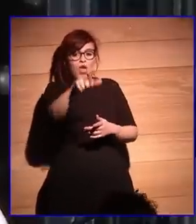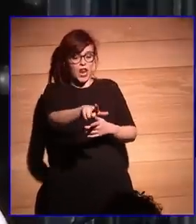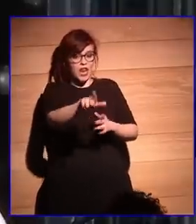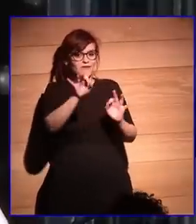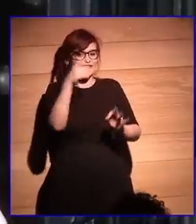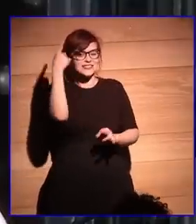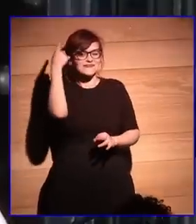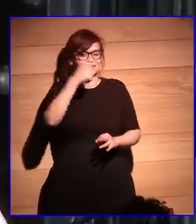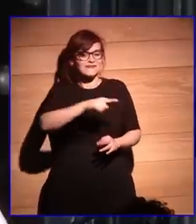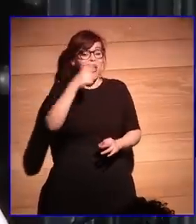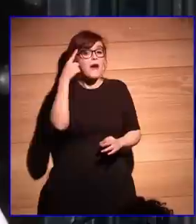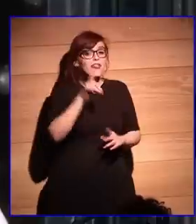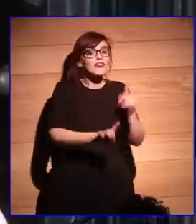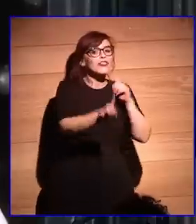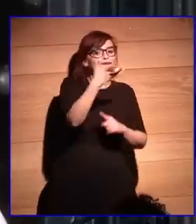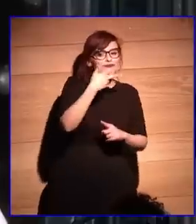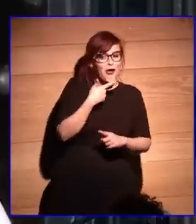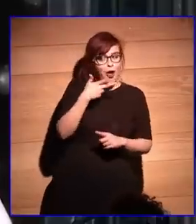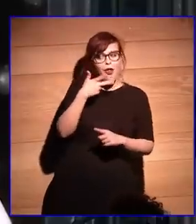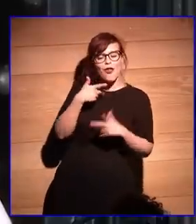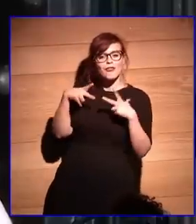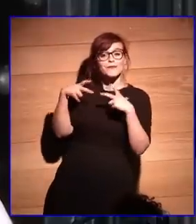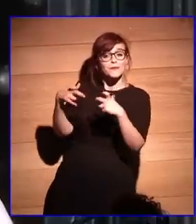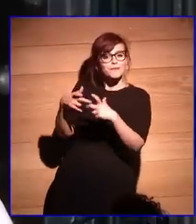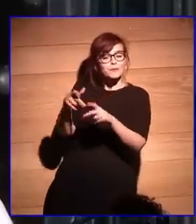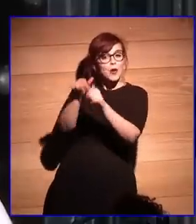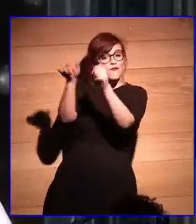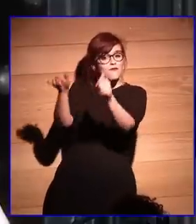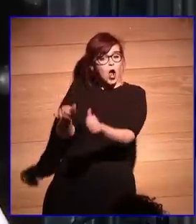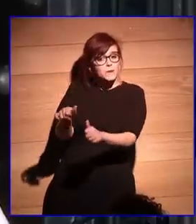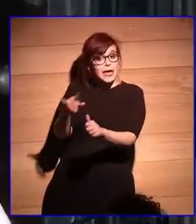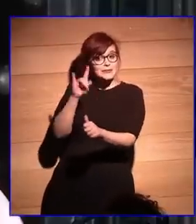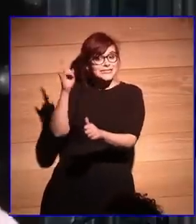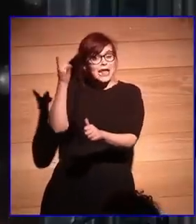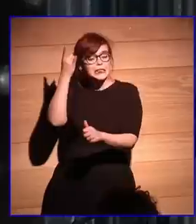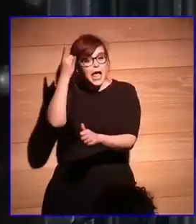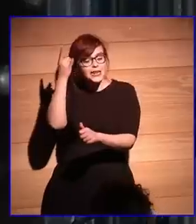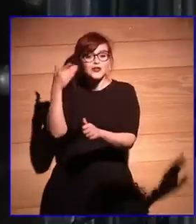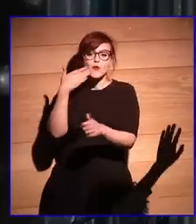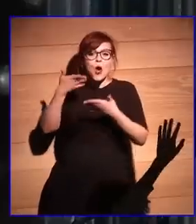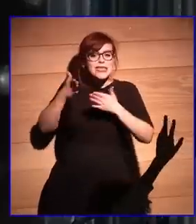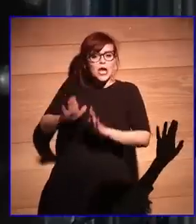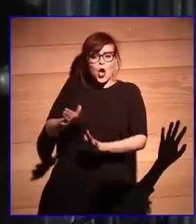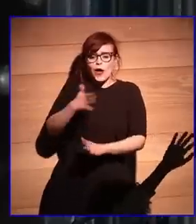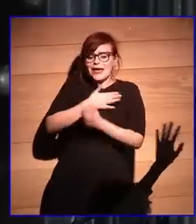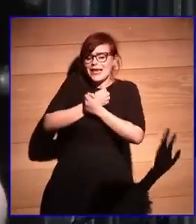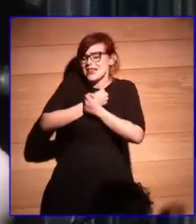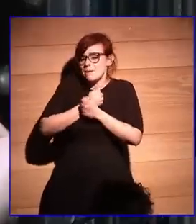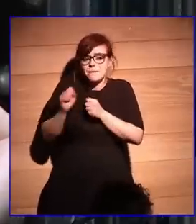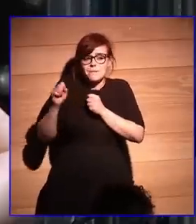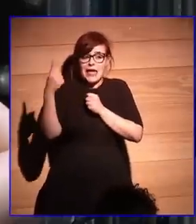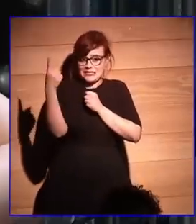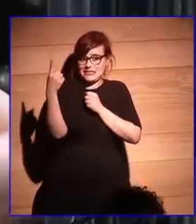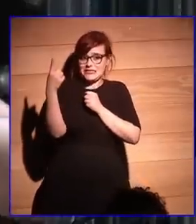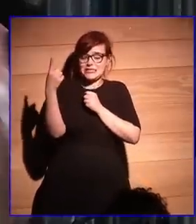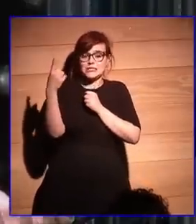algo que él ya tenía previsto, porque de alguna forma para él, Satán era su hijo más querido, porque él